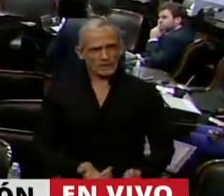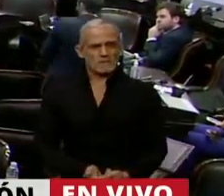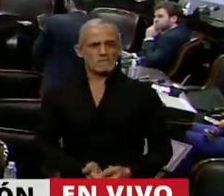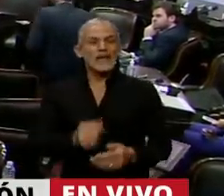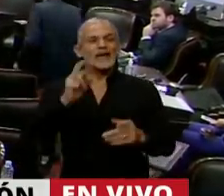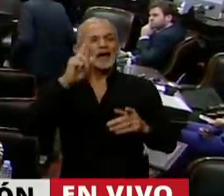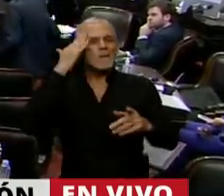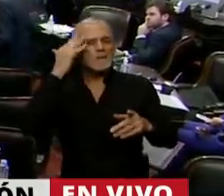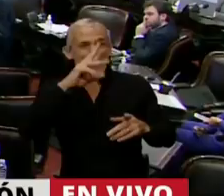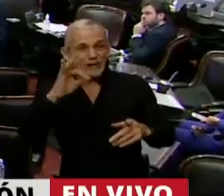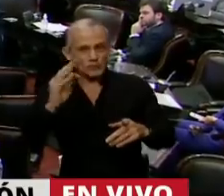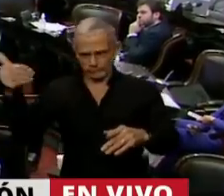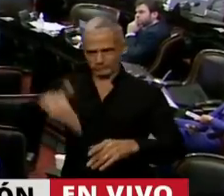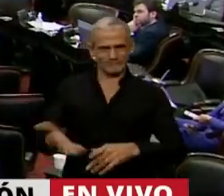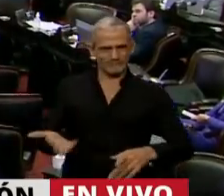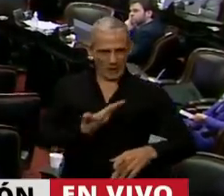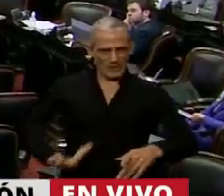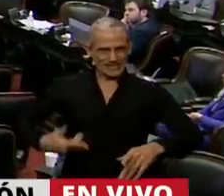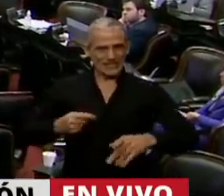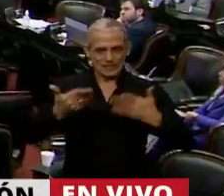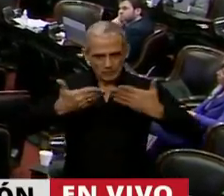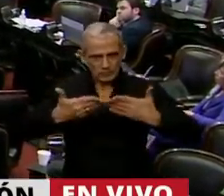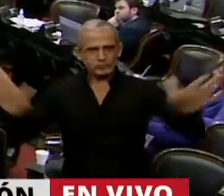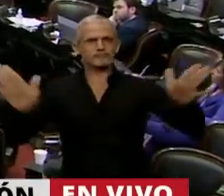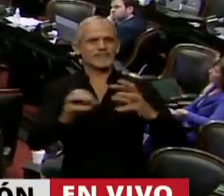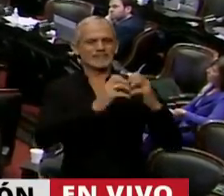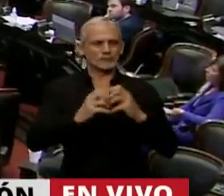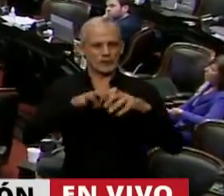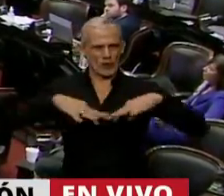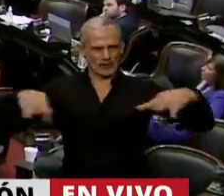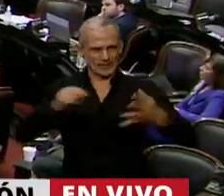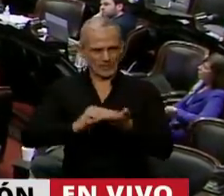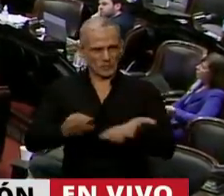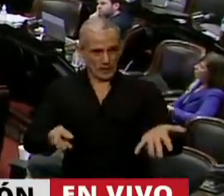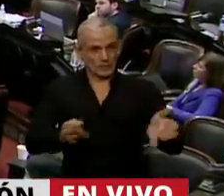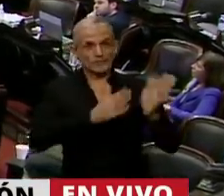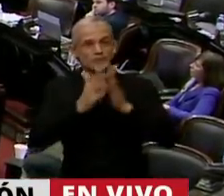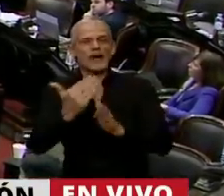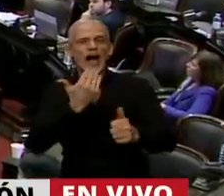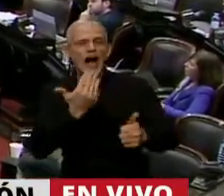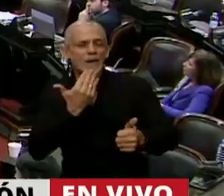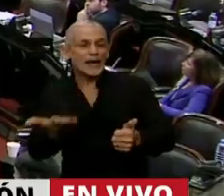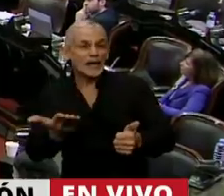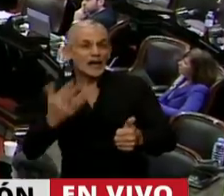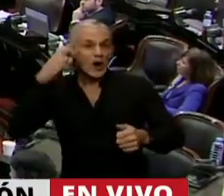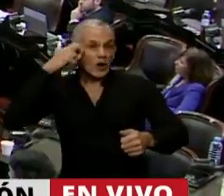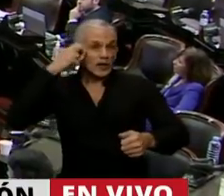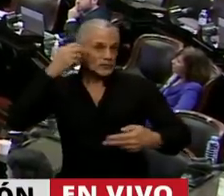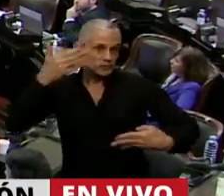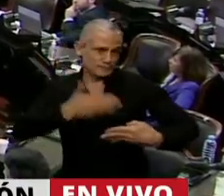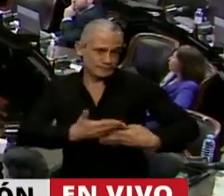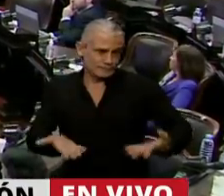En marzo vino el presidente a hacer la apertura de sesiones. En abril el Congreso estuvo